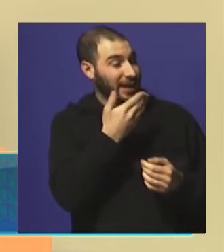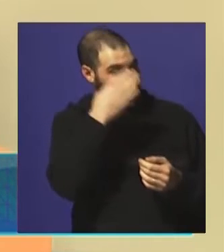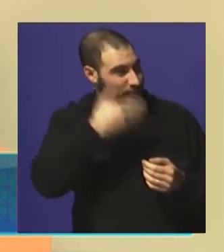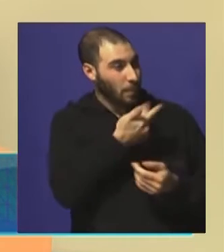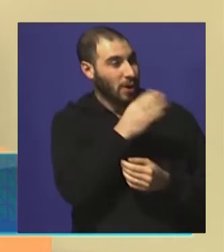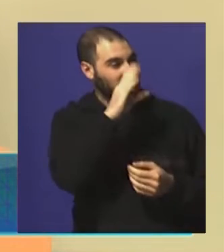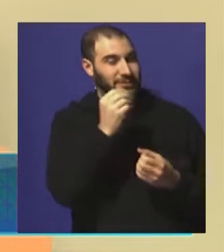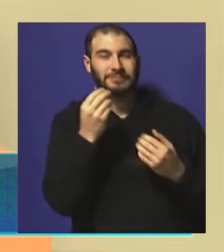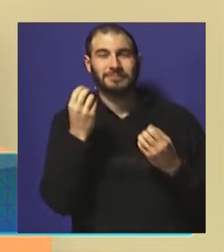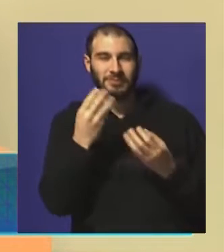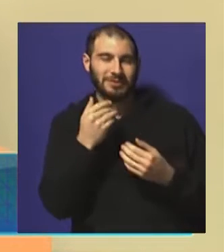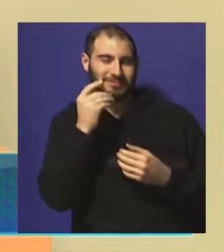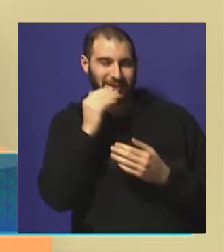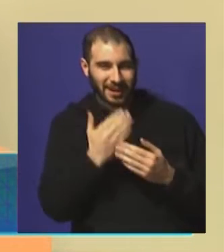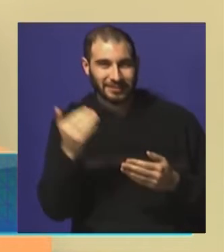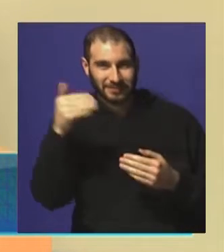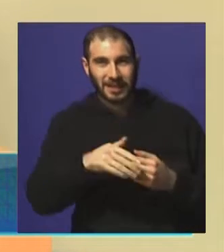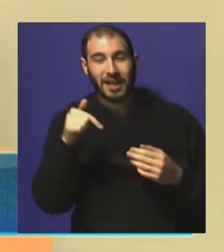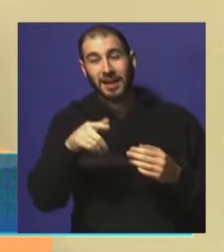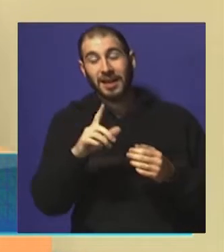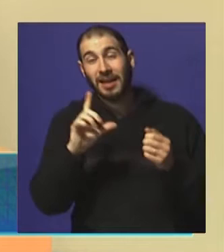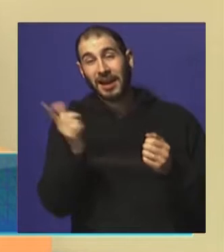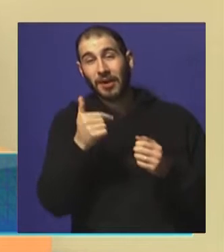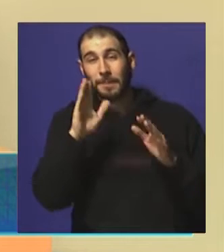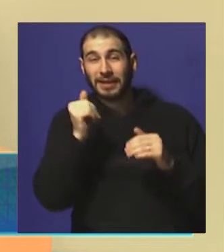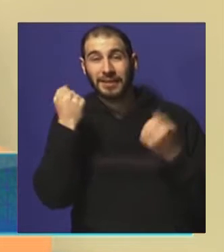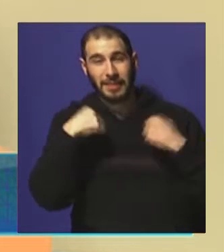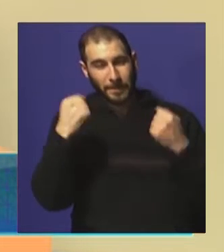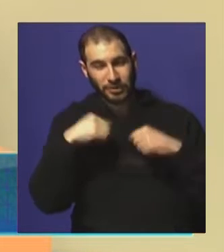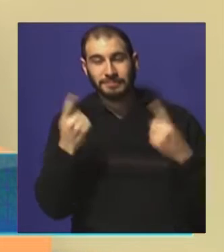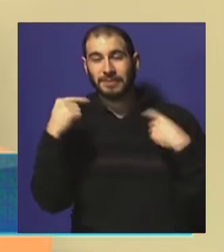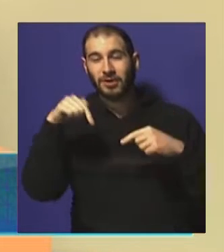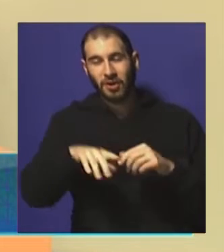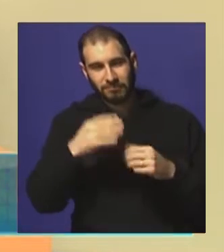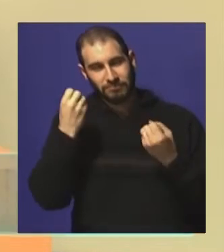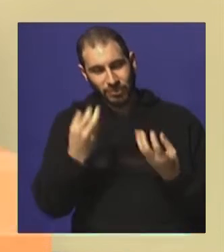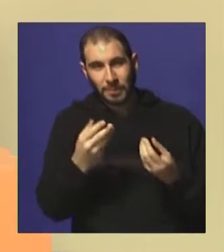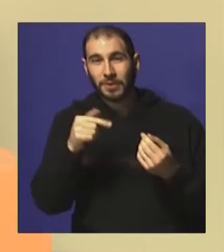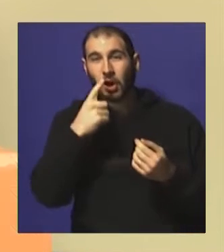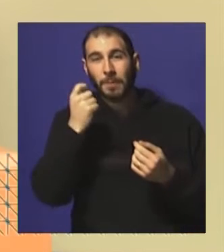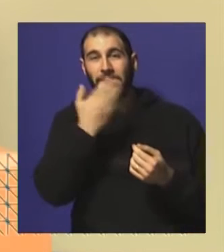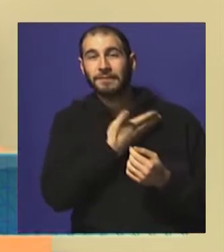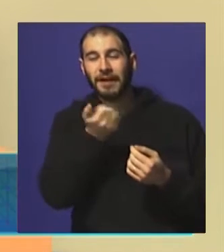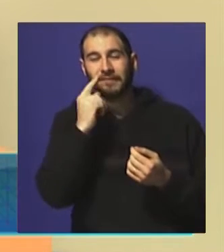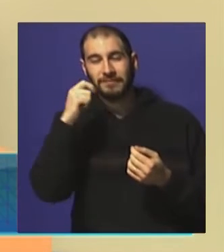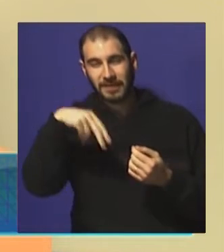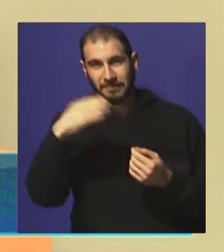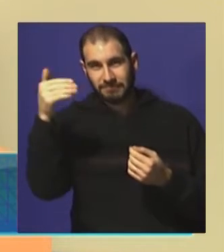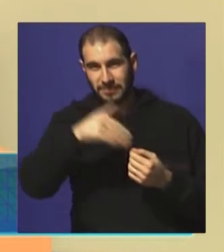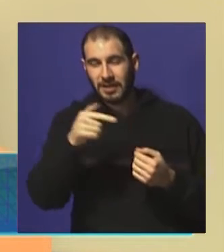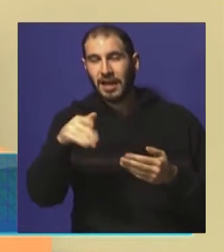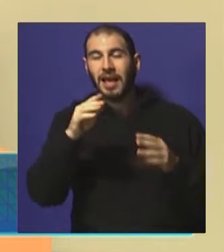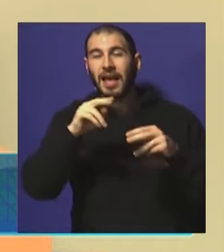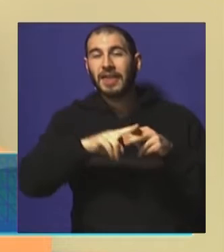tal? Un gusto estar de vuelta con ustedes. Día medio típico, martes deporte, pero hoy valía la pena porque está con nosotros Fabián Galdi, quien es editor